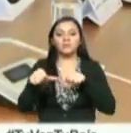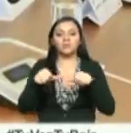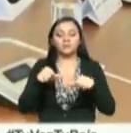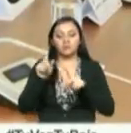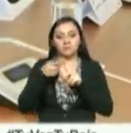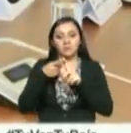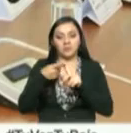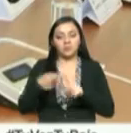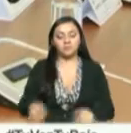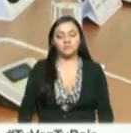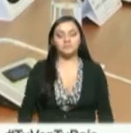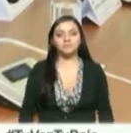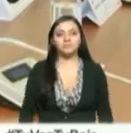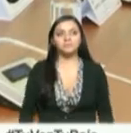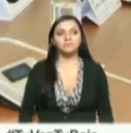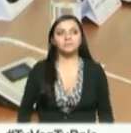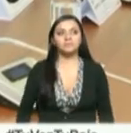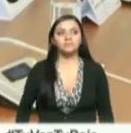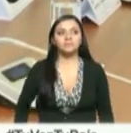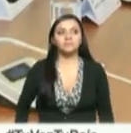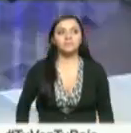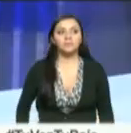Legislativa.